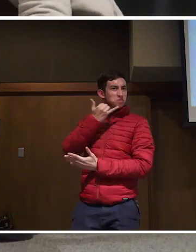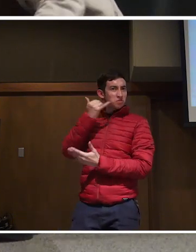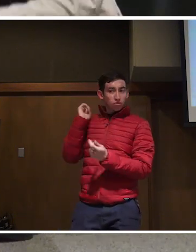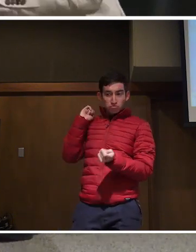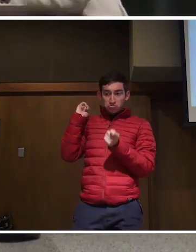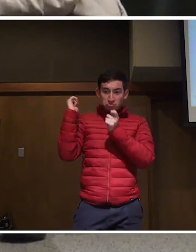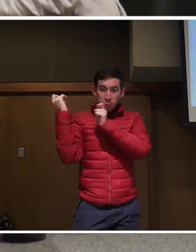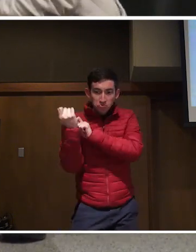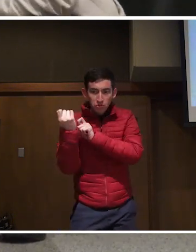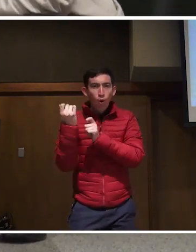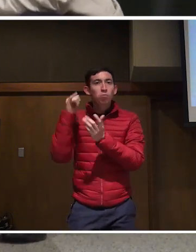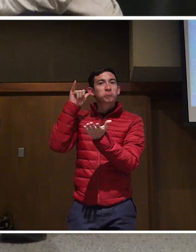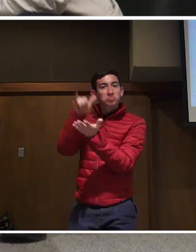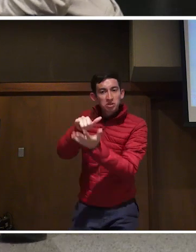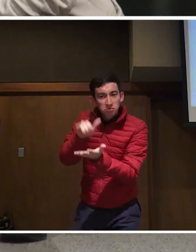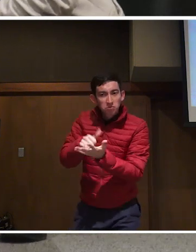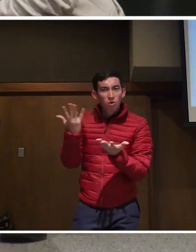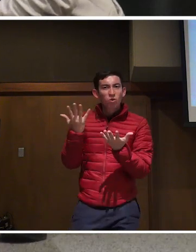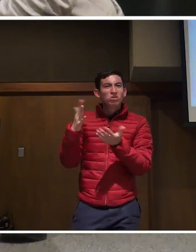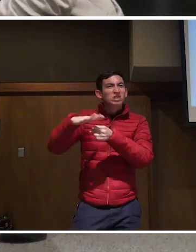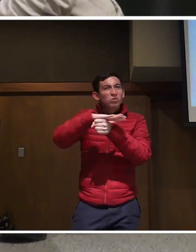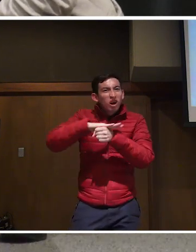pero quería preguntarle si